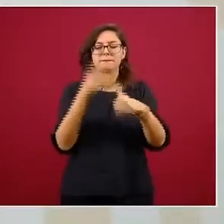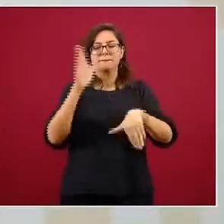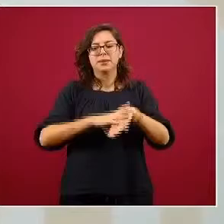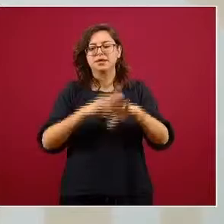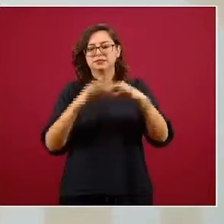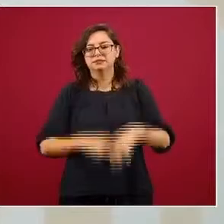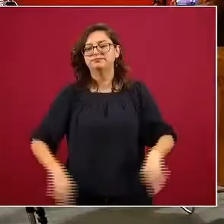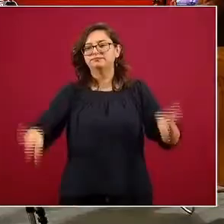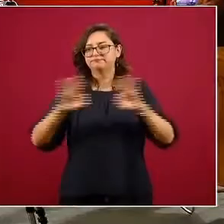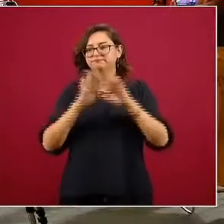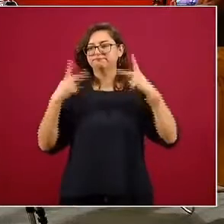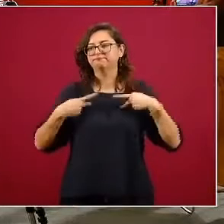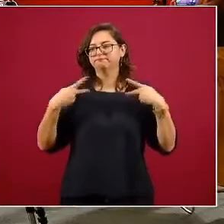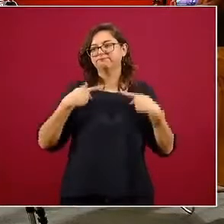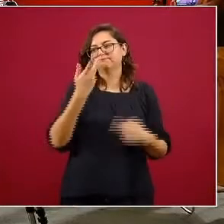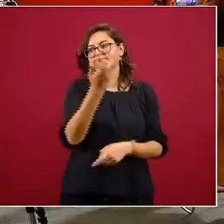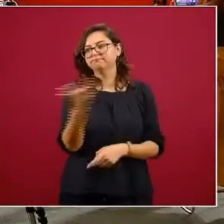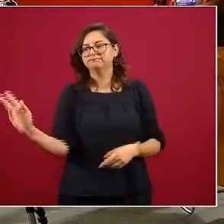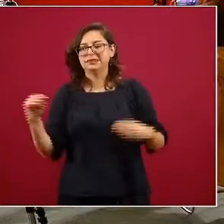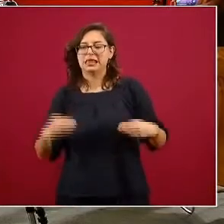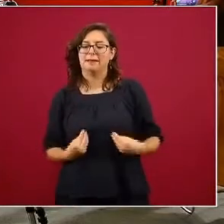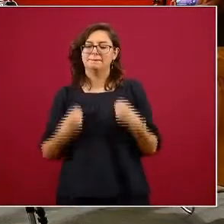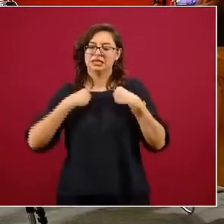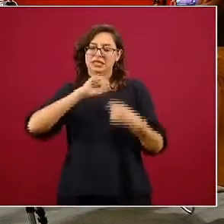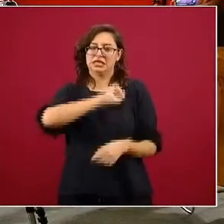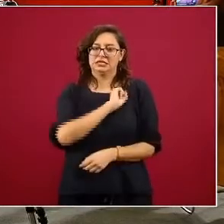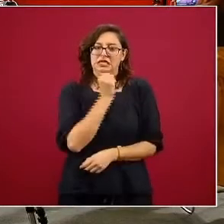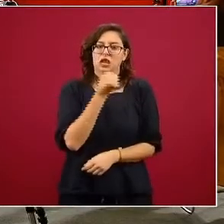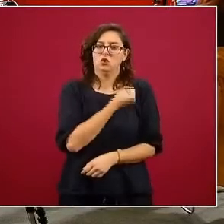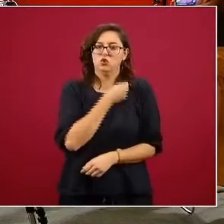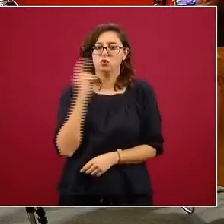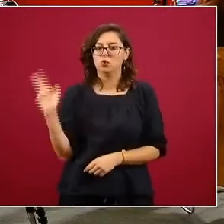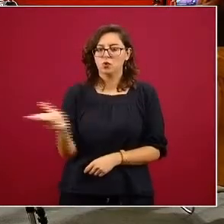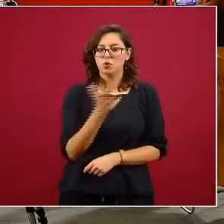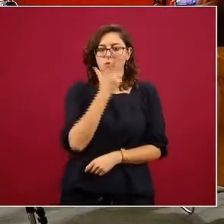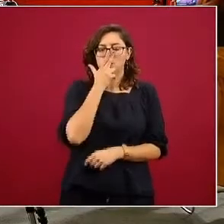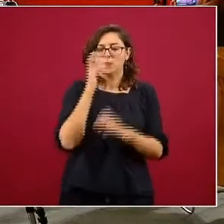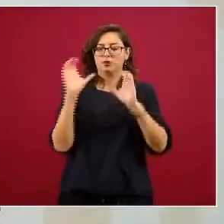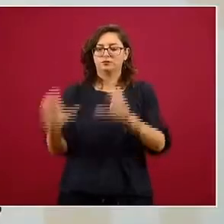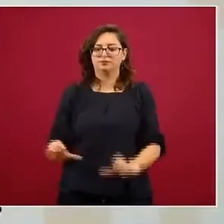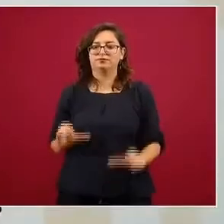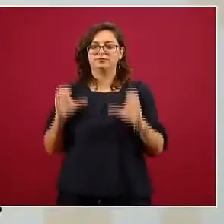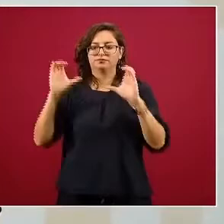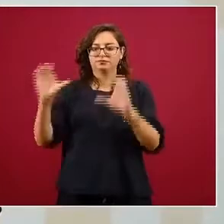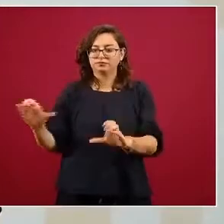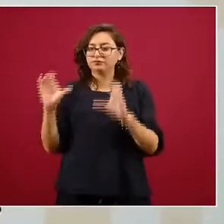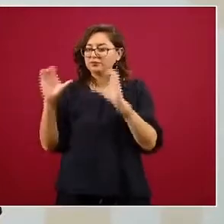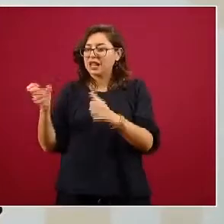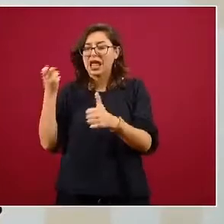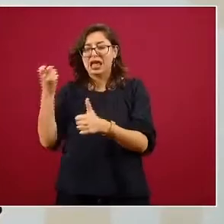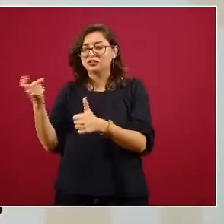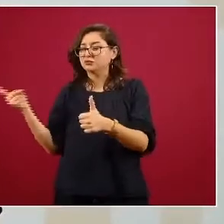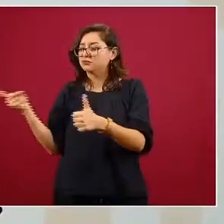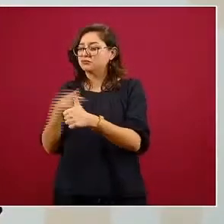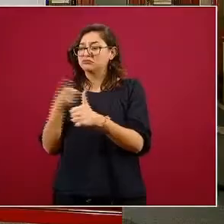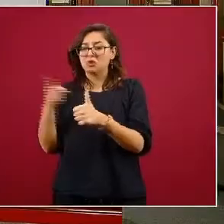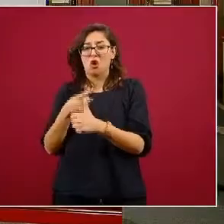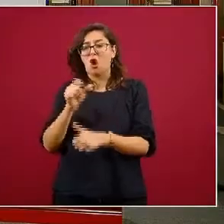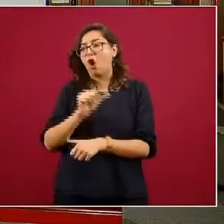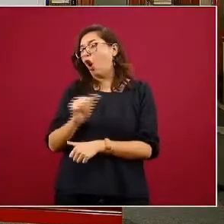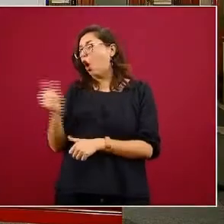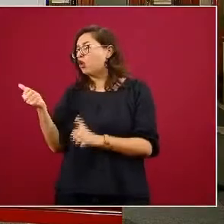la vida y la salud de las personas que residen en este país. Todo lo demás es secundario.